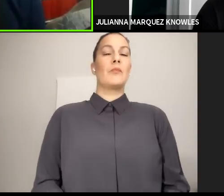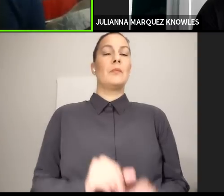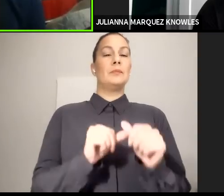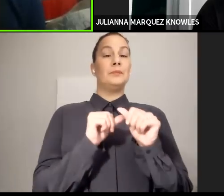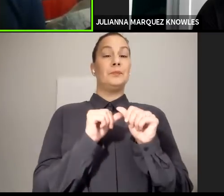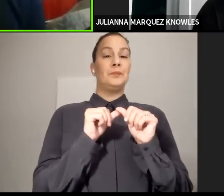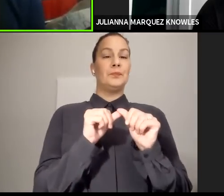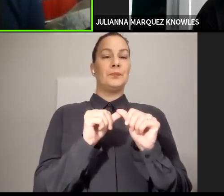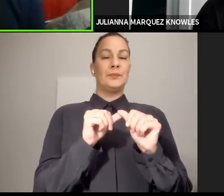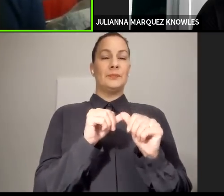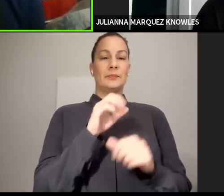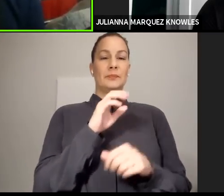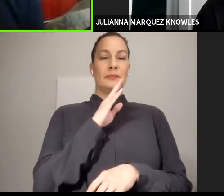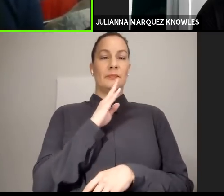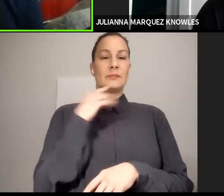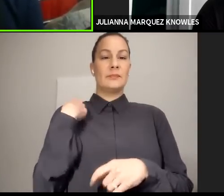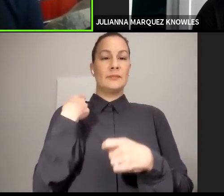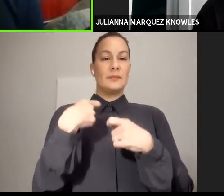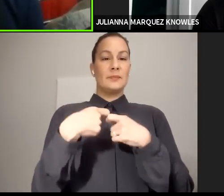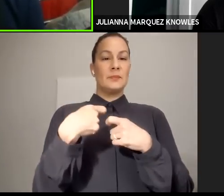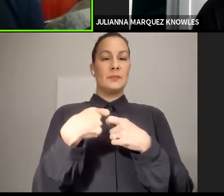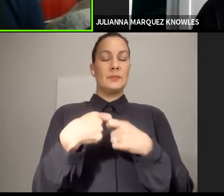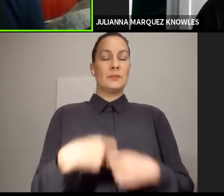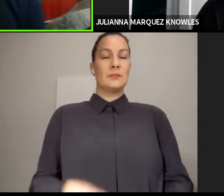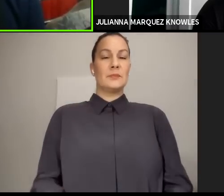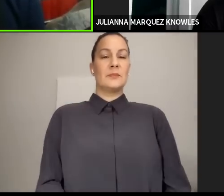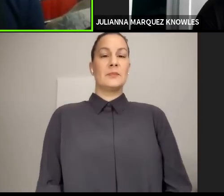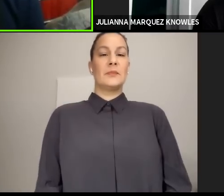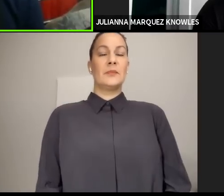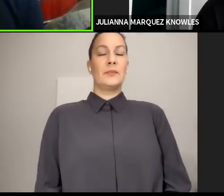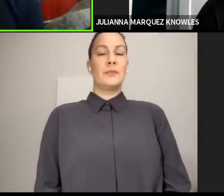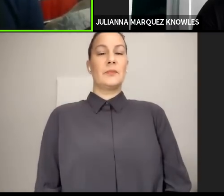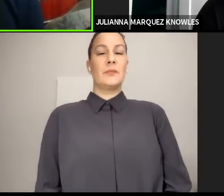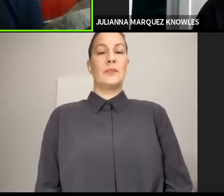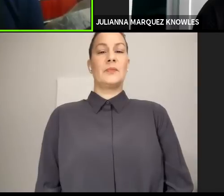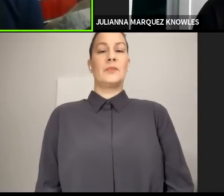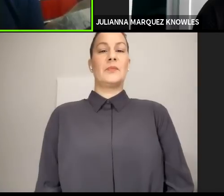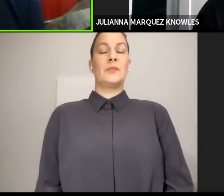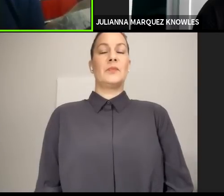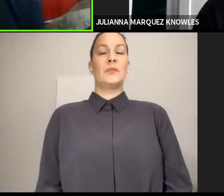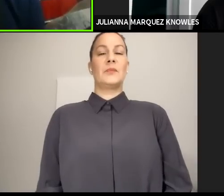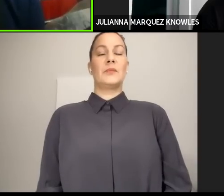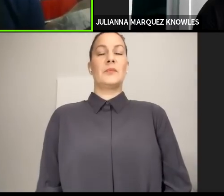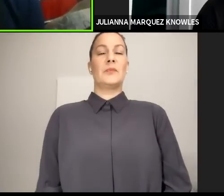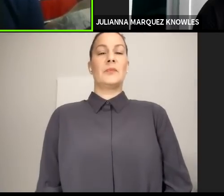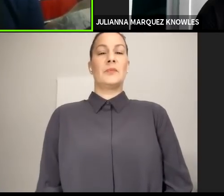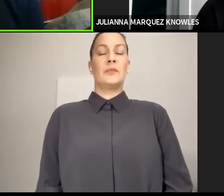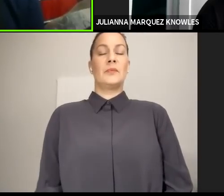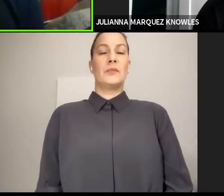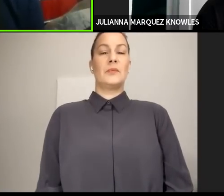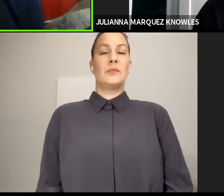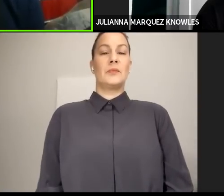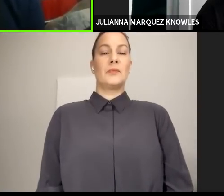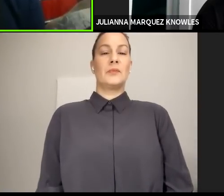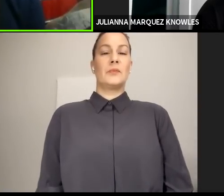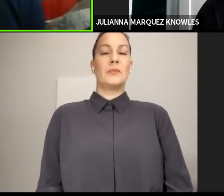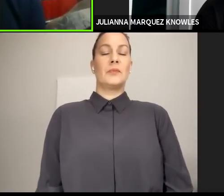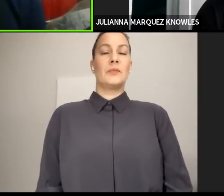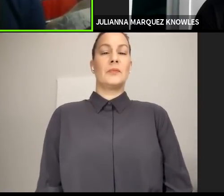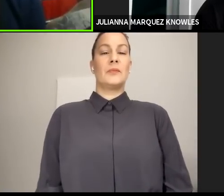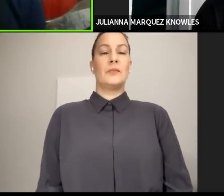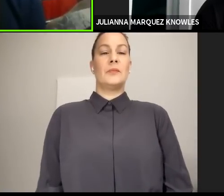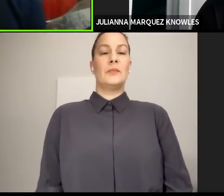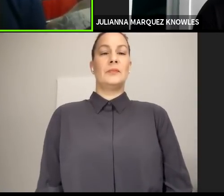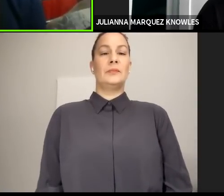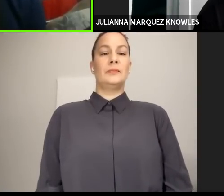muchas ocasiones, muchas no tienen el valor de ir a los precintos y hacer una denuncia